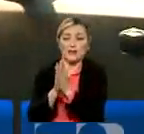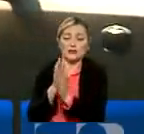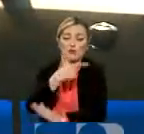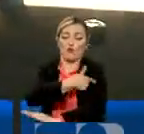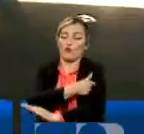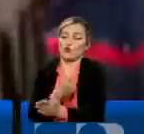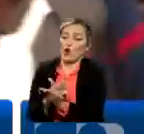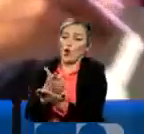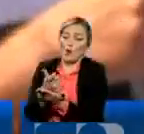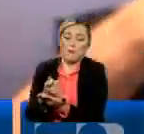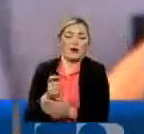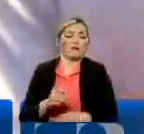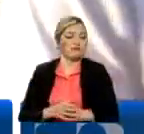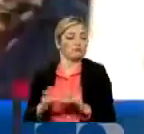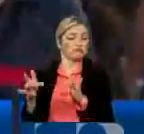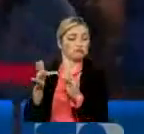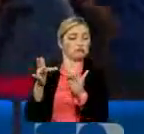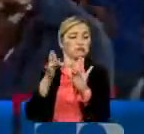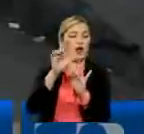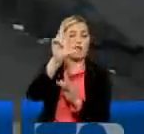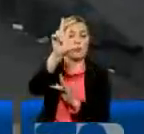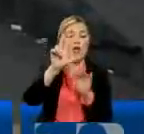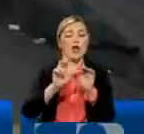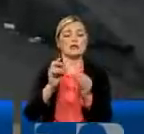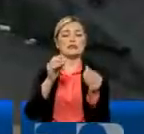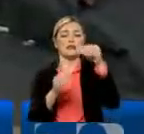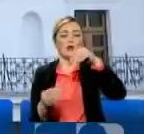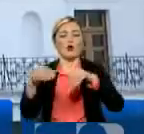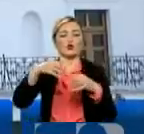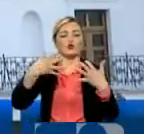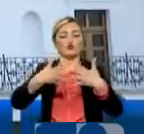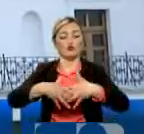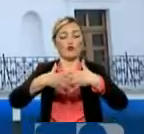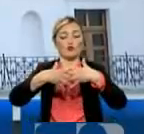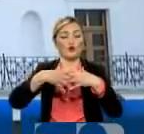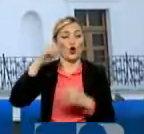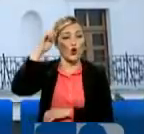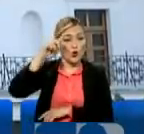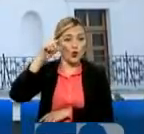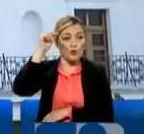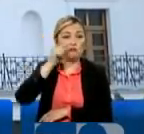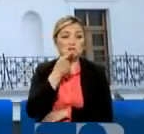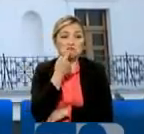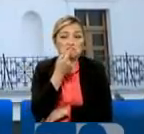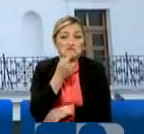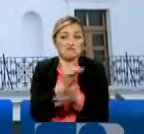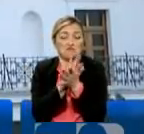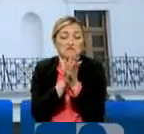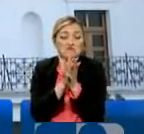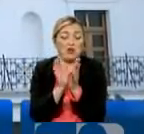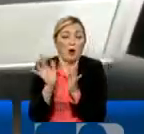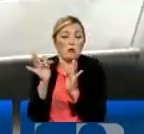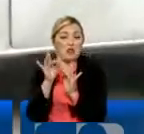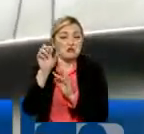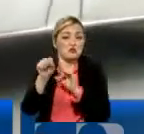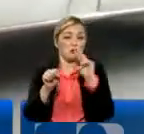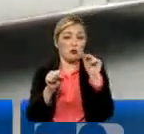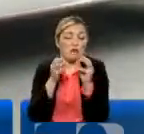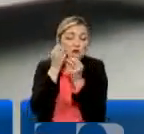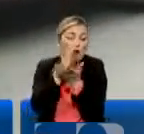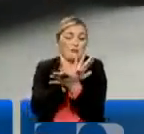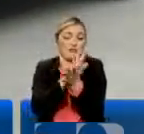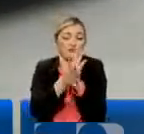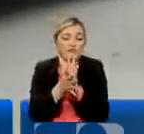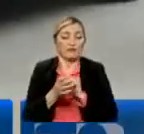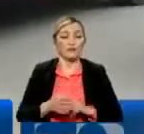la vacuna y que han tenido contacto con tres laboratorios fabricantes. El gobierno, por su parte, no ha informado si está en contacto. Y aunque